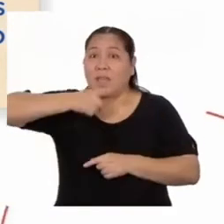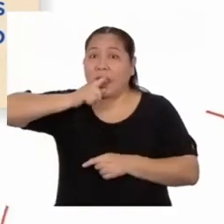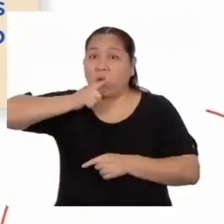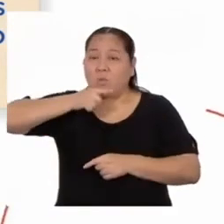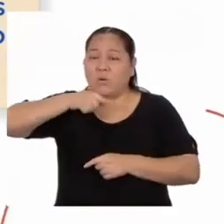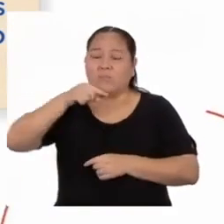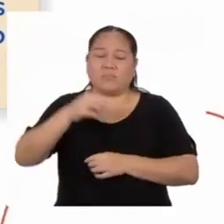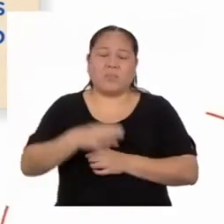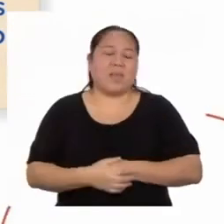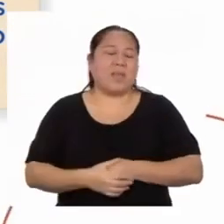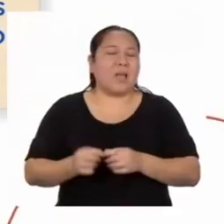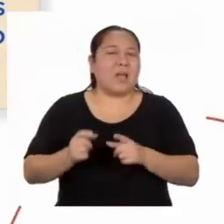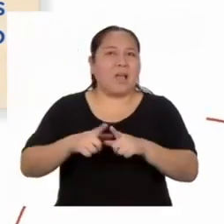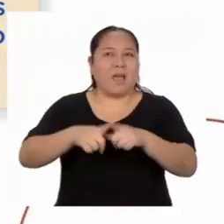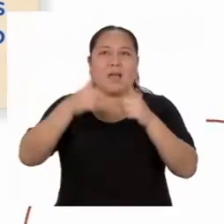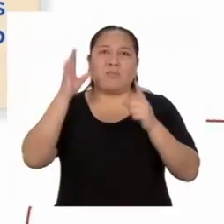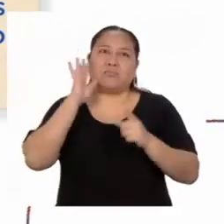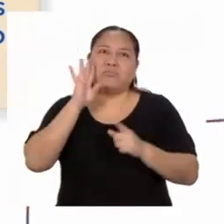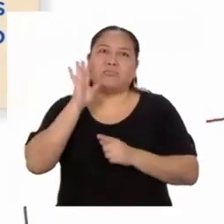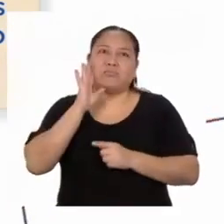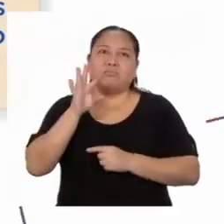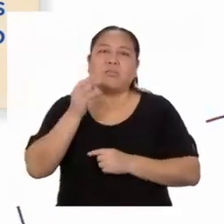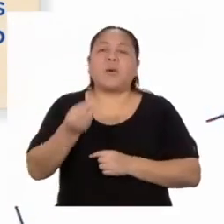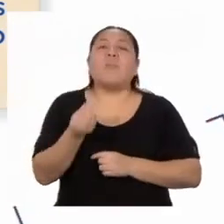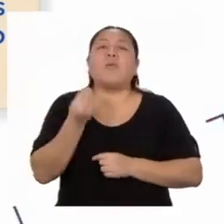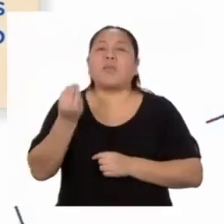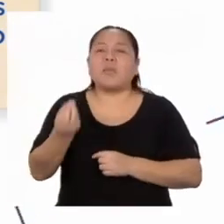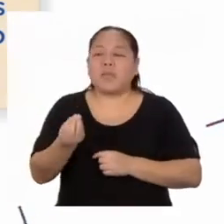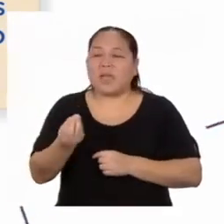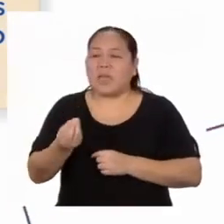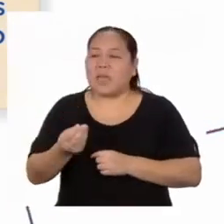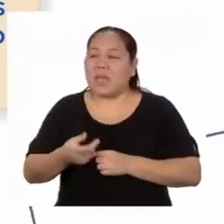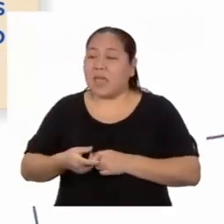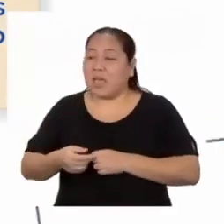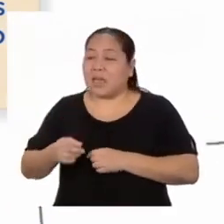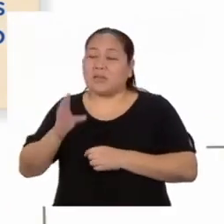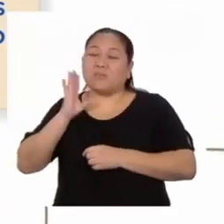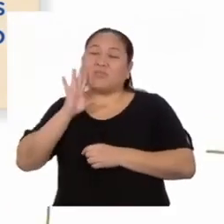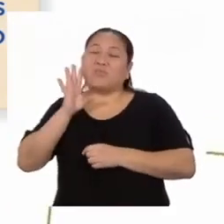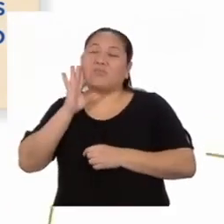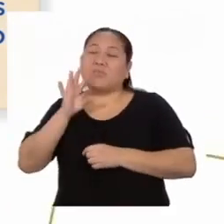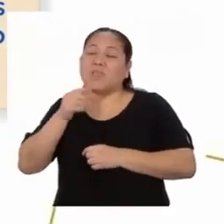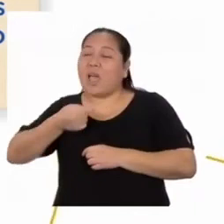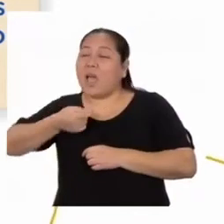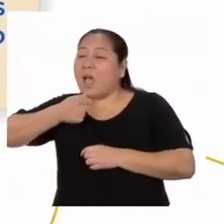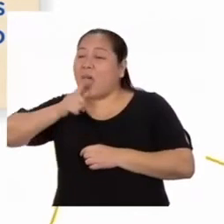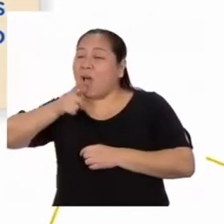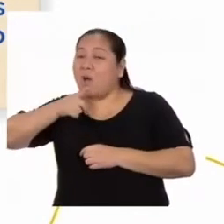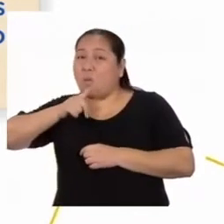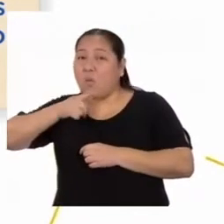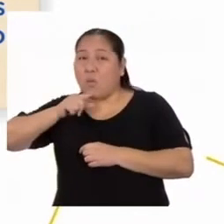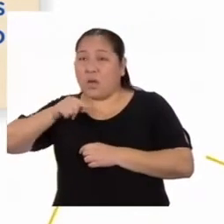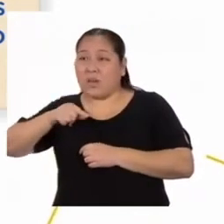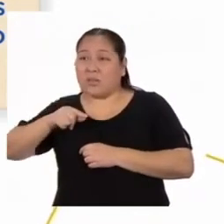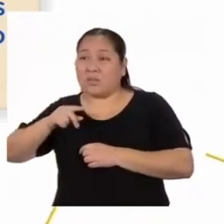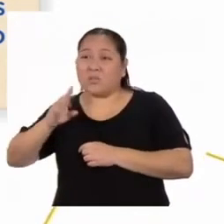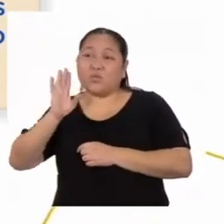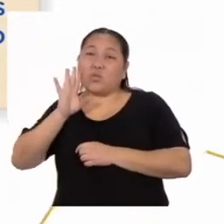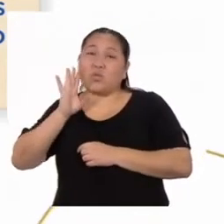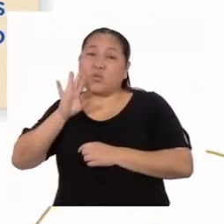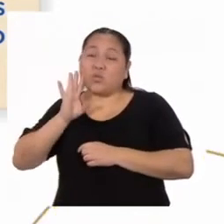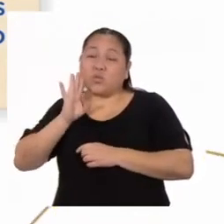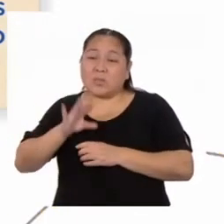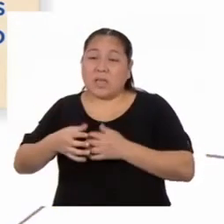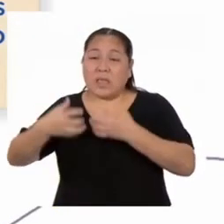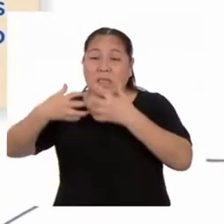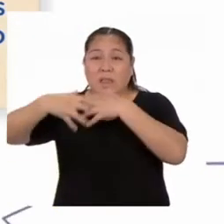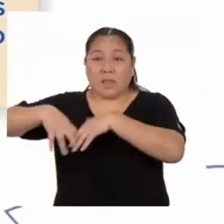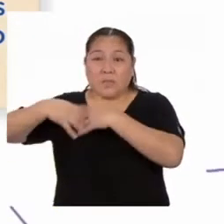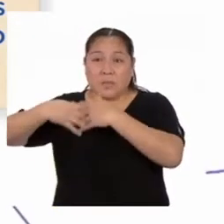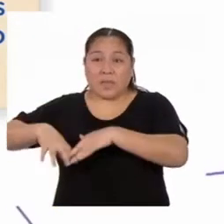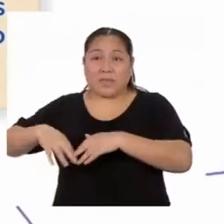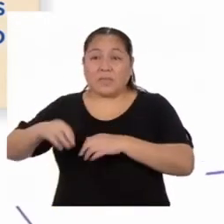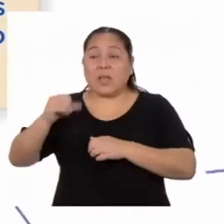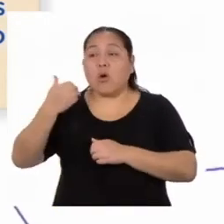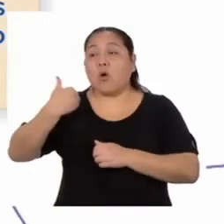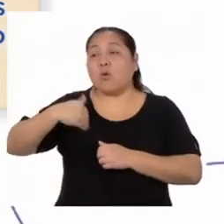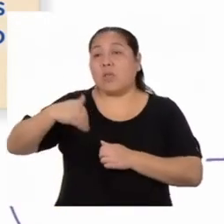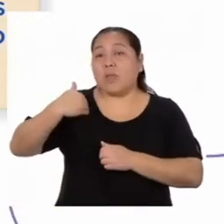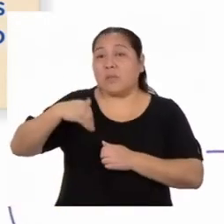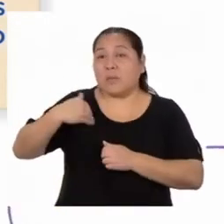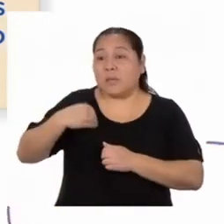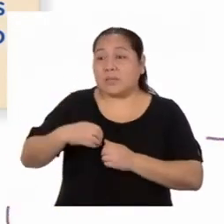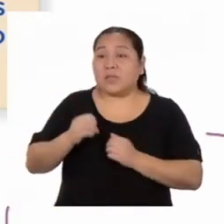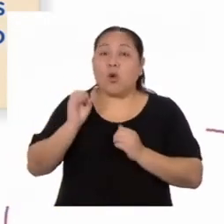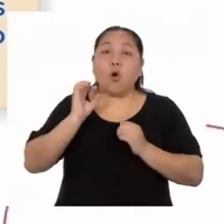contaminadas a causa del vertimiento de aguas residuales industriales, municipales